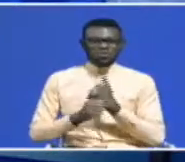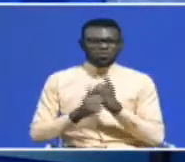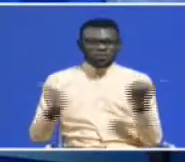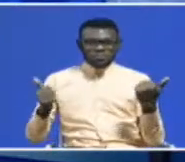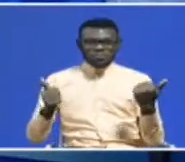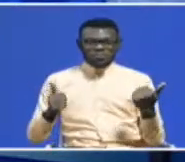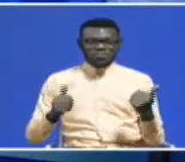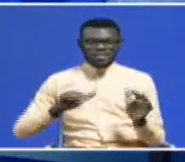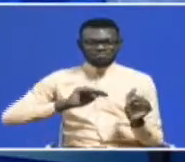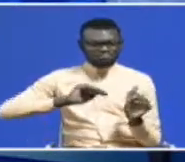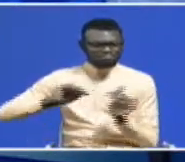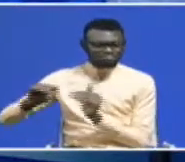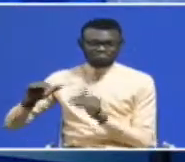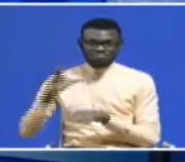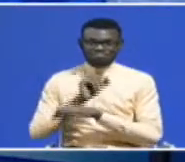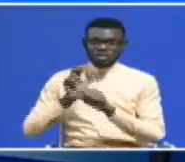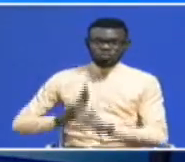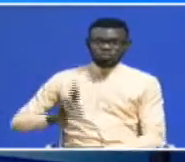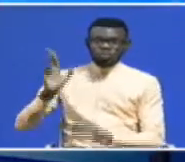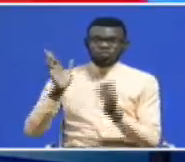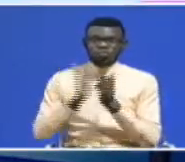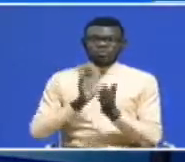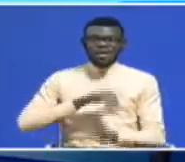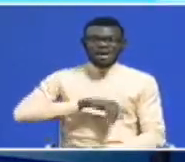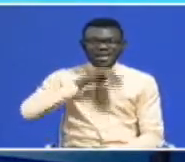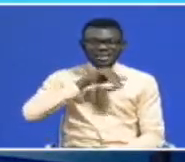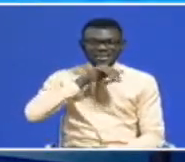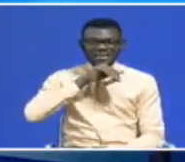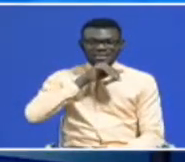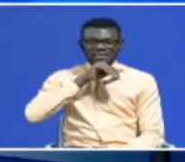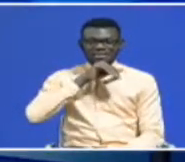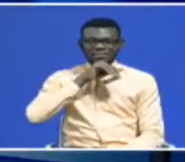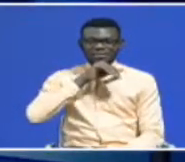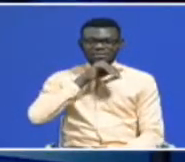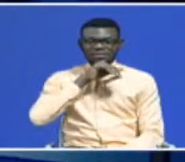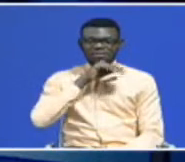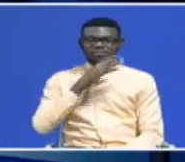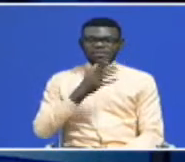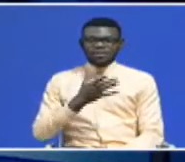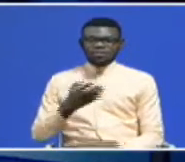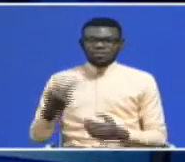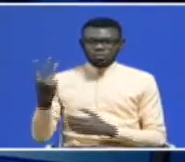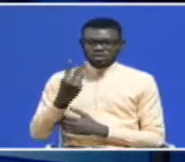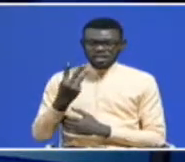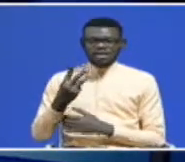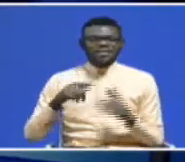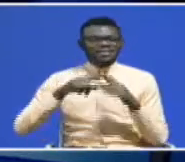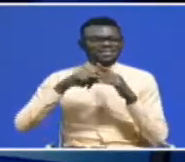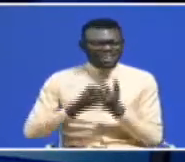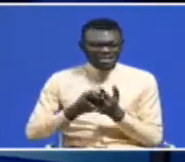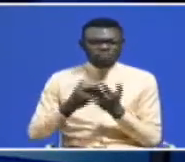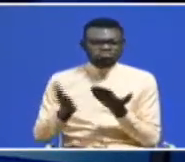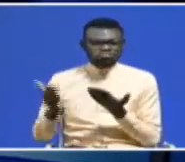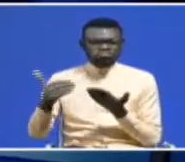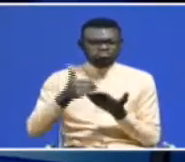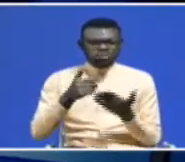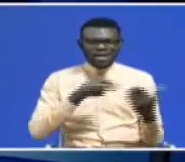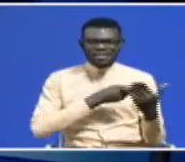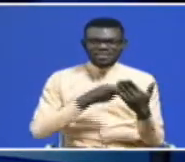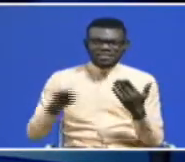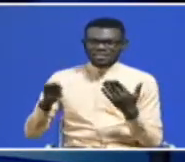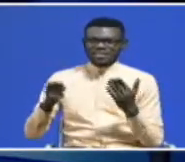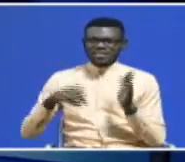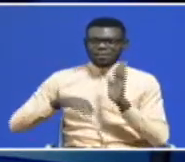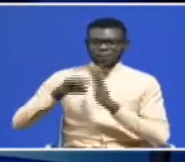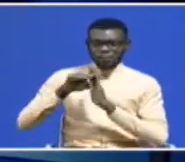Rais Uhuru Kenyatta na kinara wa ODM Raila Odinga siku ya Jumatano watazindua rasmi shughuli ya ukusanyaji sahihi za kuunga mkono ripoti ya jopo